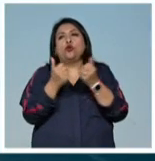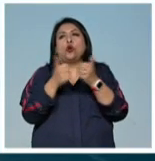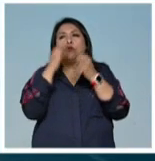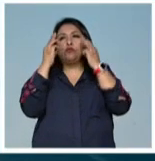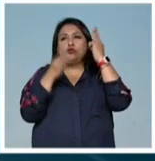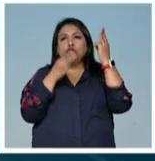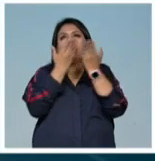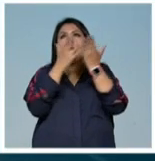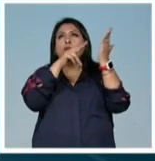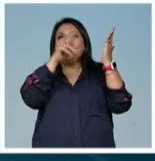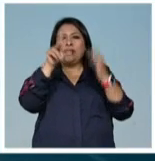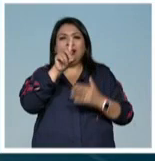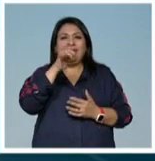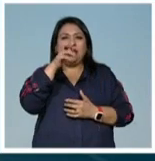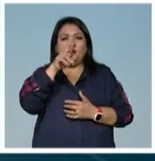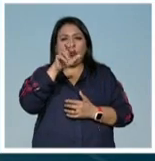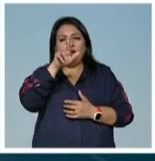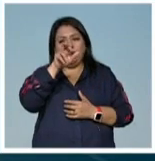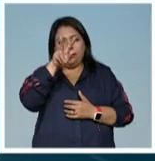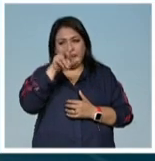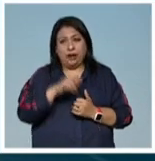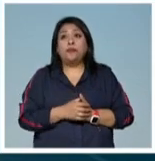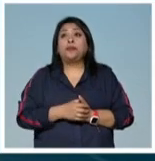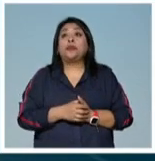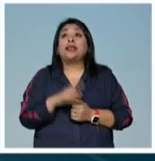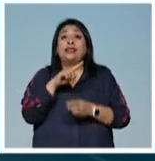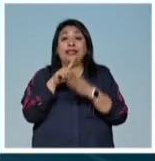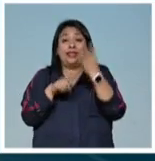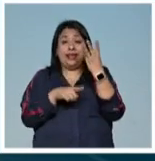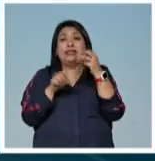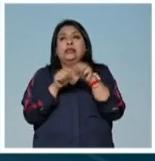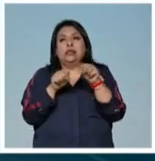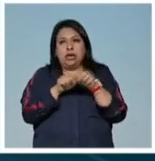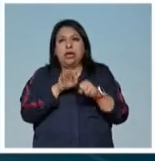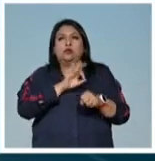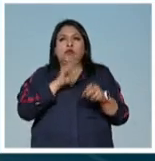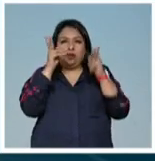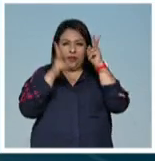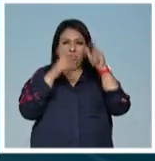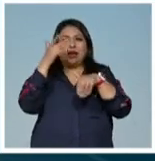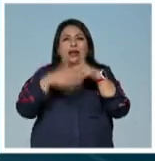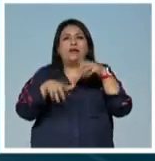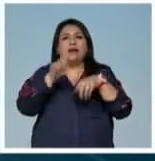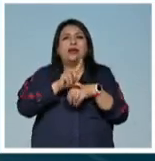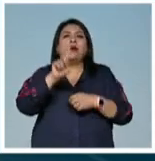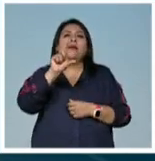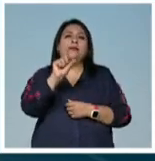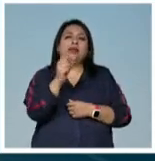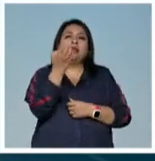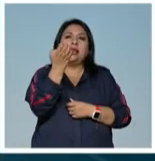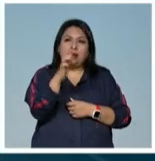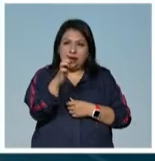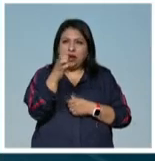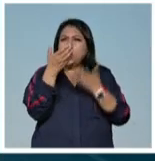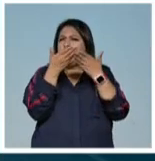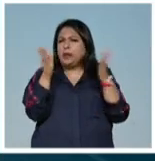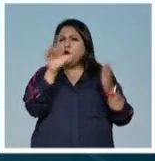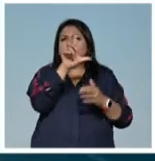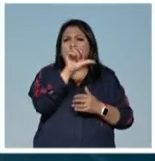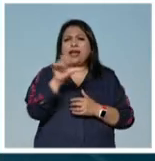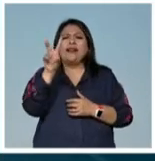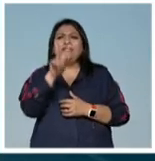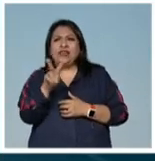Museo Mural Diego Rivera. Las tres salas podrán visitarlas hasta el 20 de enero. Estamos abiertos de lunes